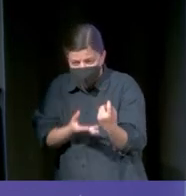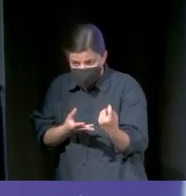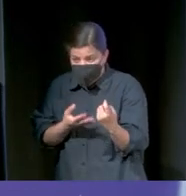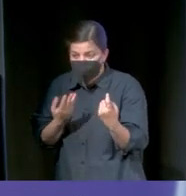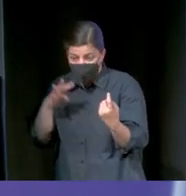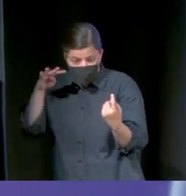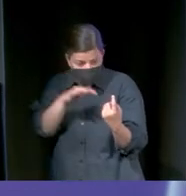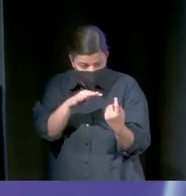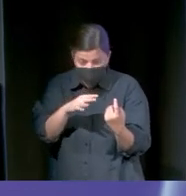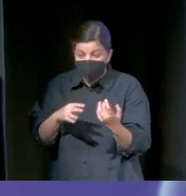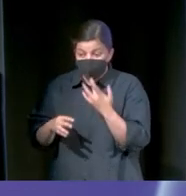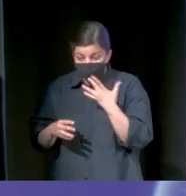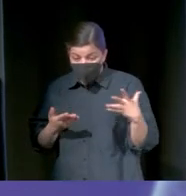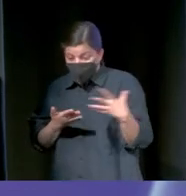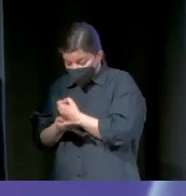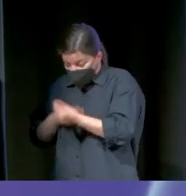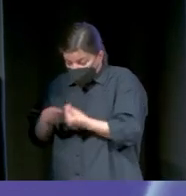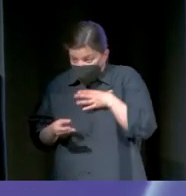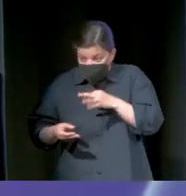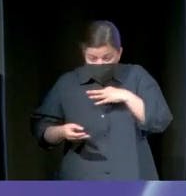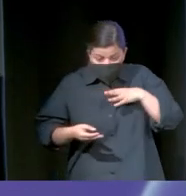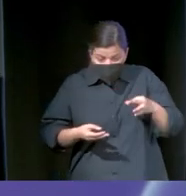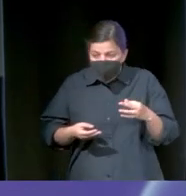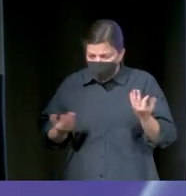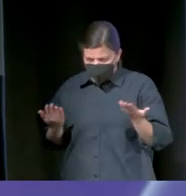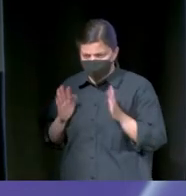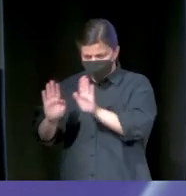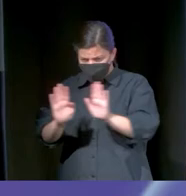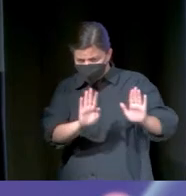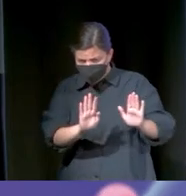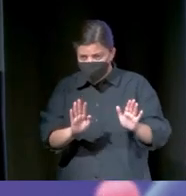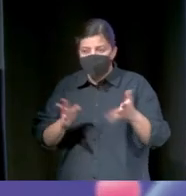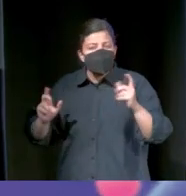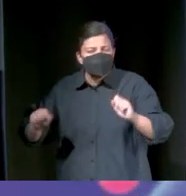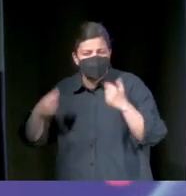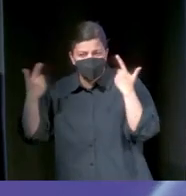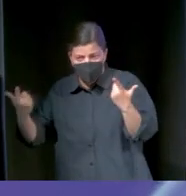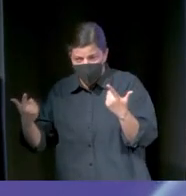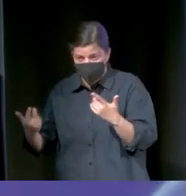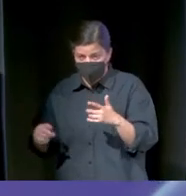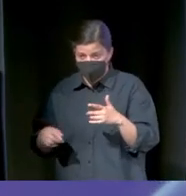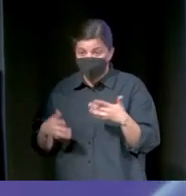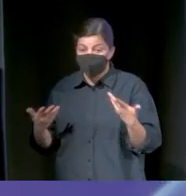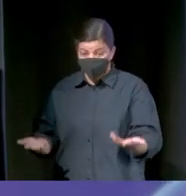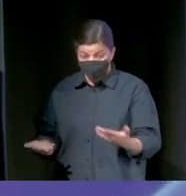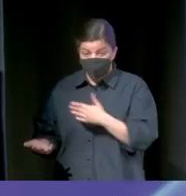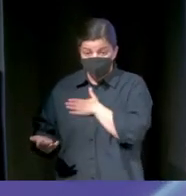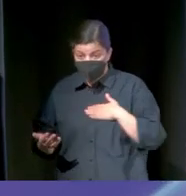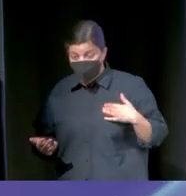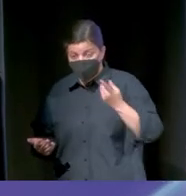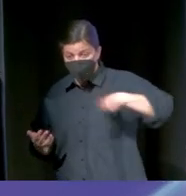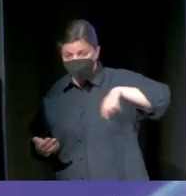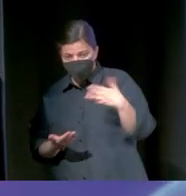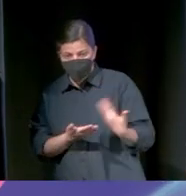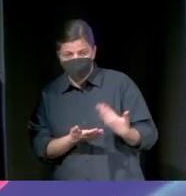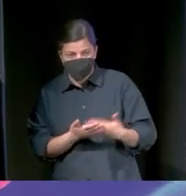fije en ti y si tú eres capaz de hacerlo todo muestra absolutamente todo pero muestra lo natural de hecho quiero que comprobéis que